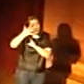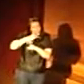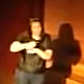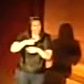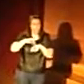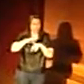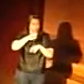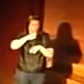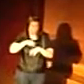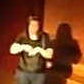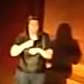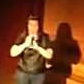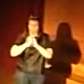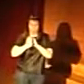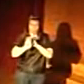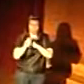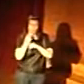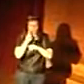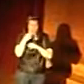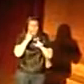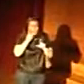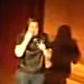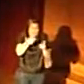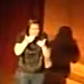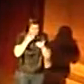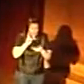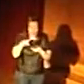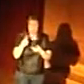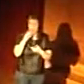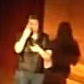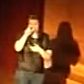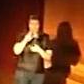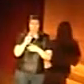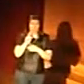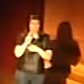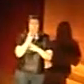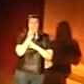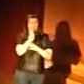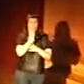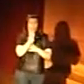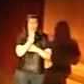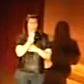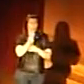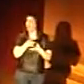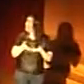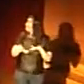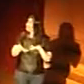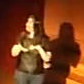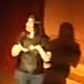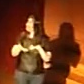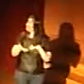el oficiante en el fondo ahora lo vamos a ver más cerca las figuras mirando En primer término con el el lenguaje de las manos y